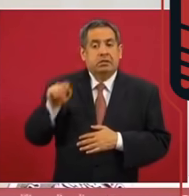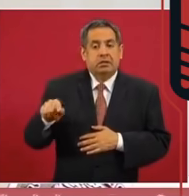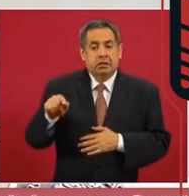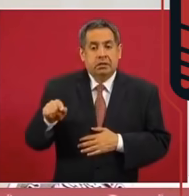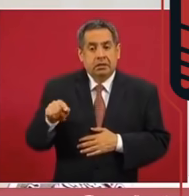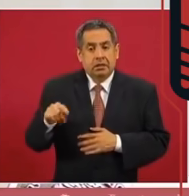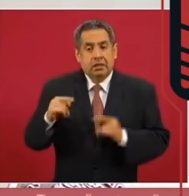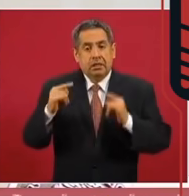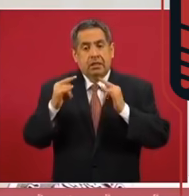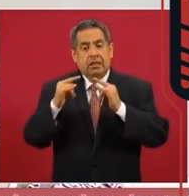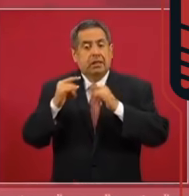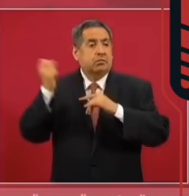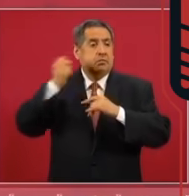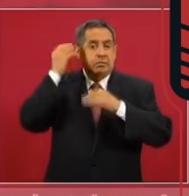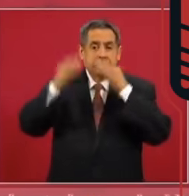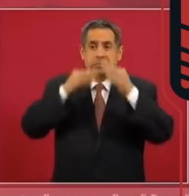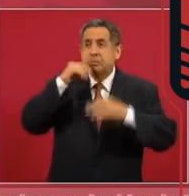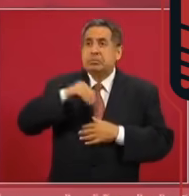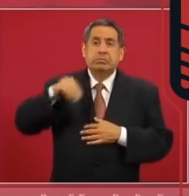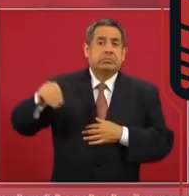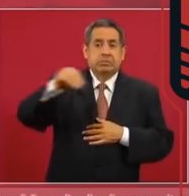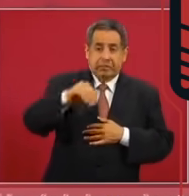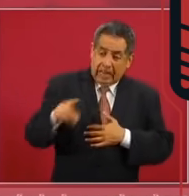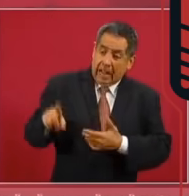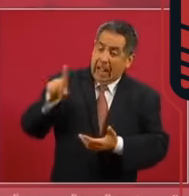en casa de campaña, pues ahí dormía.